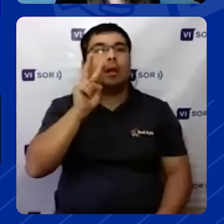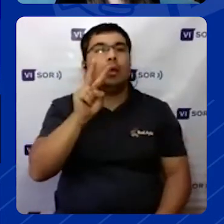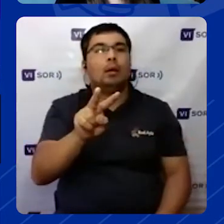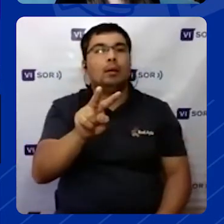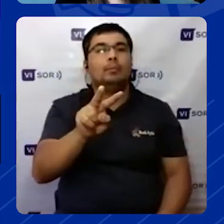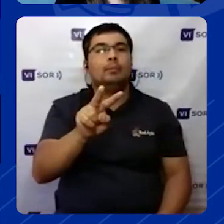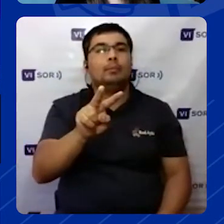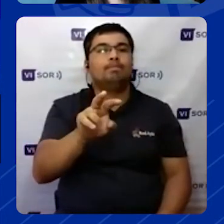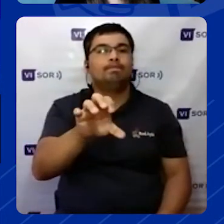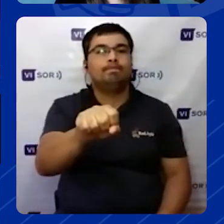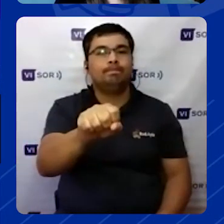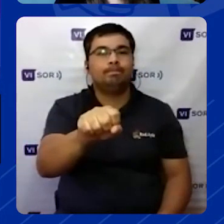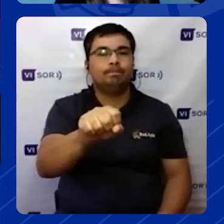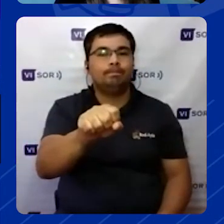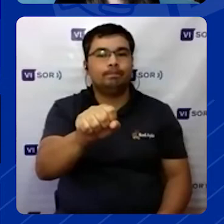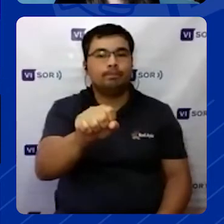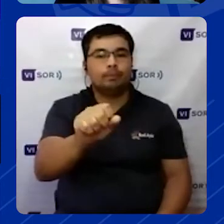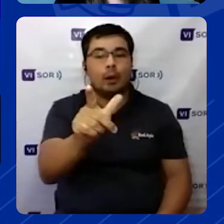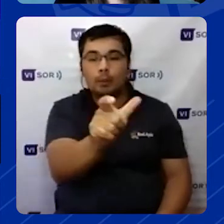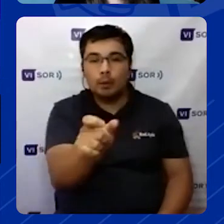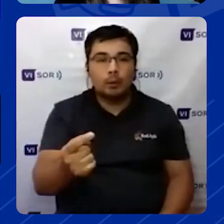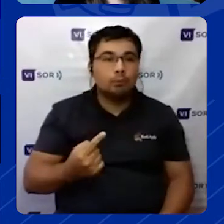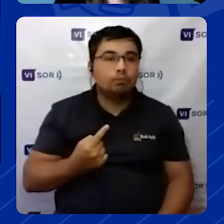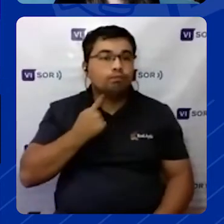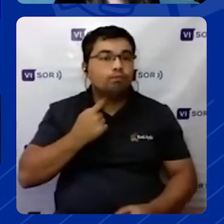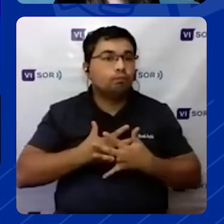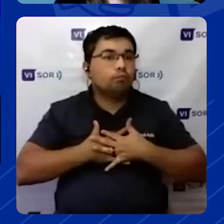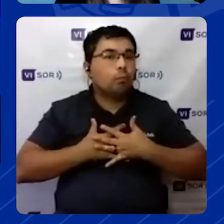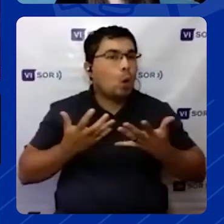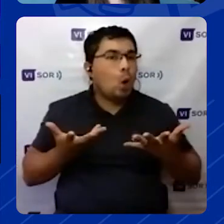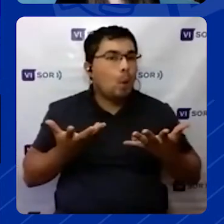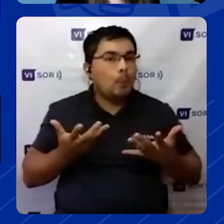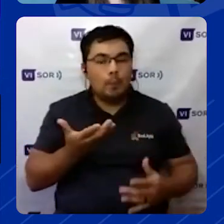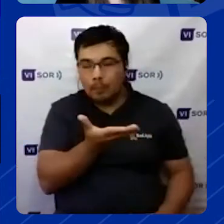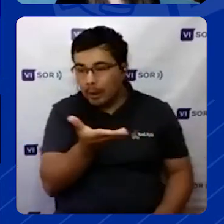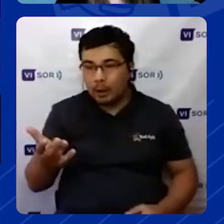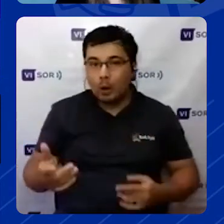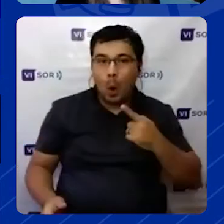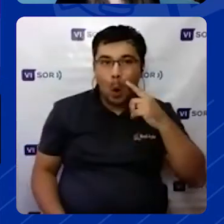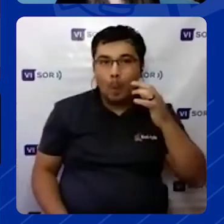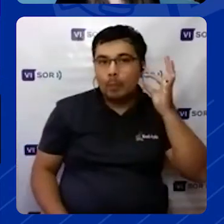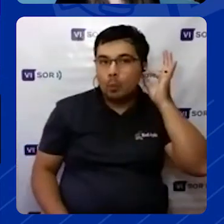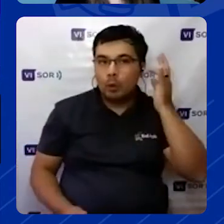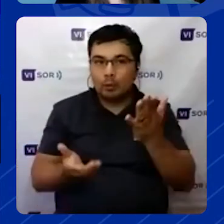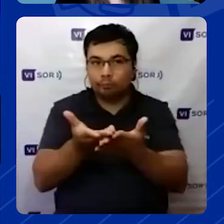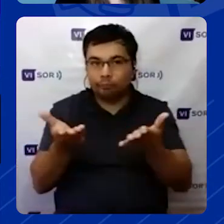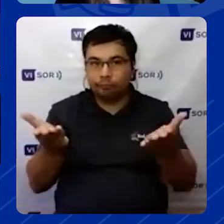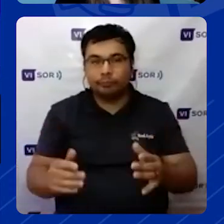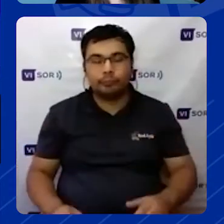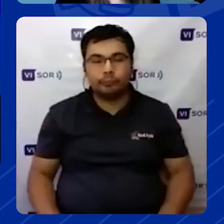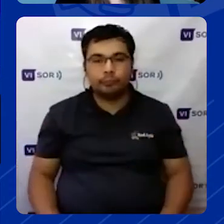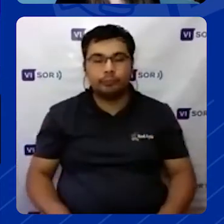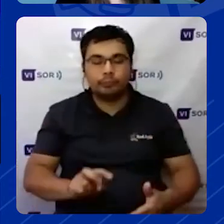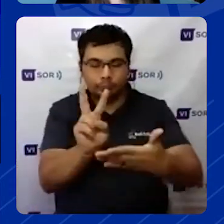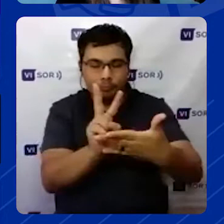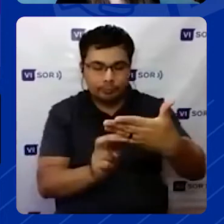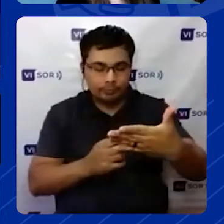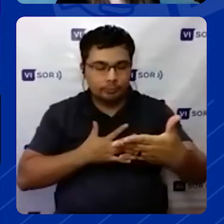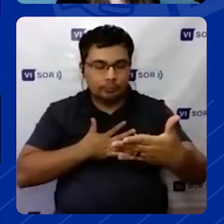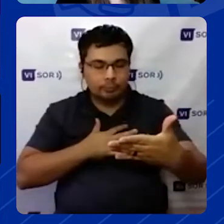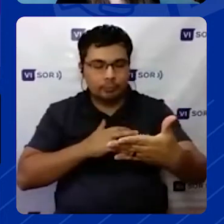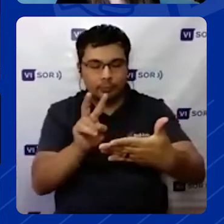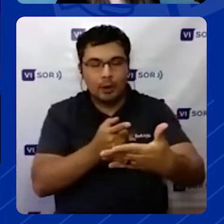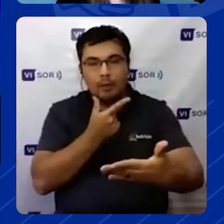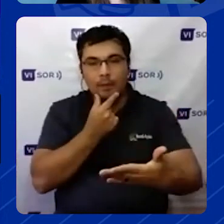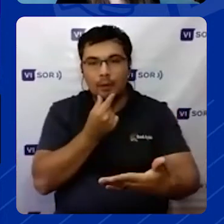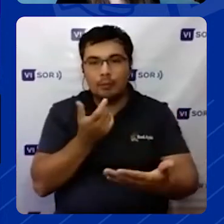efecto que tiene para ellos y para ellas. Por lo tanto, yo creo que no podemos, no existen,